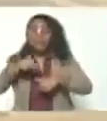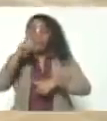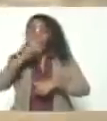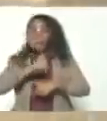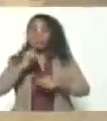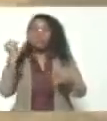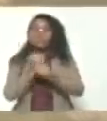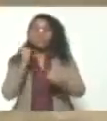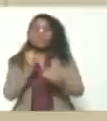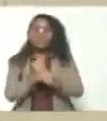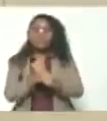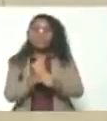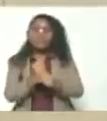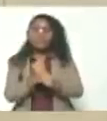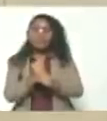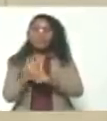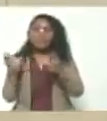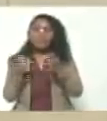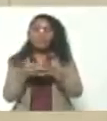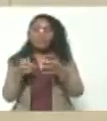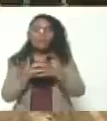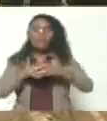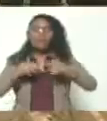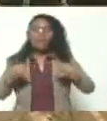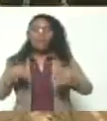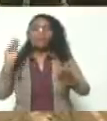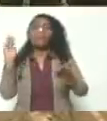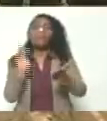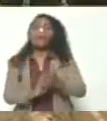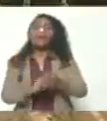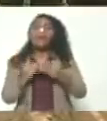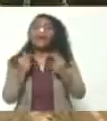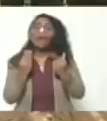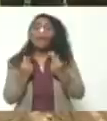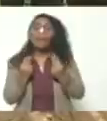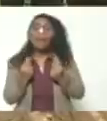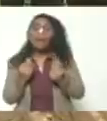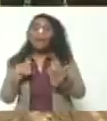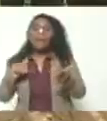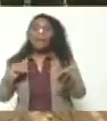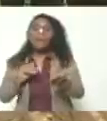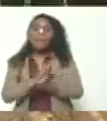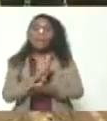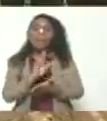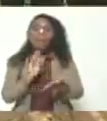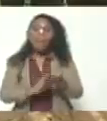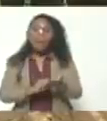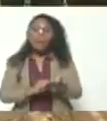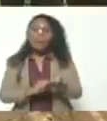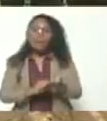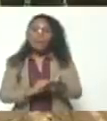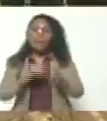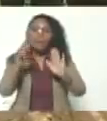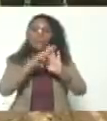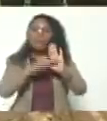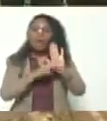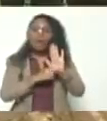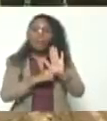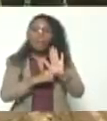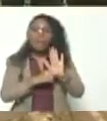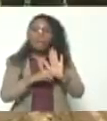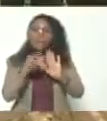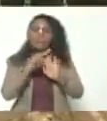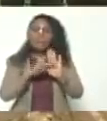trabajado por el control territorial, han implantado una economía e incluso han colocado reglas,